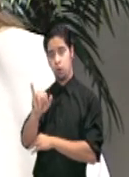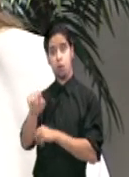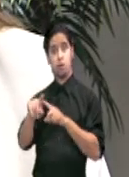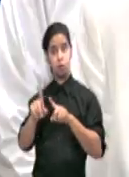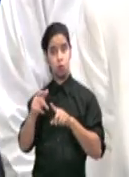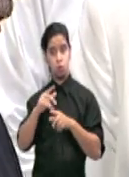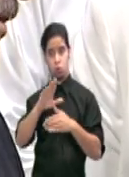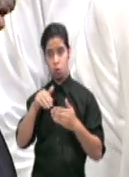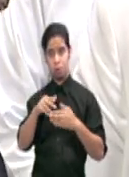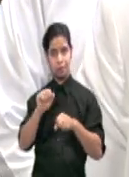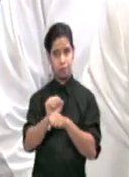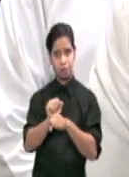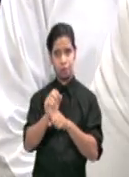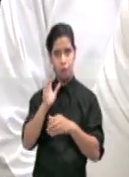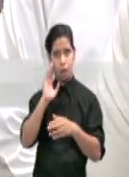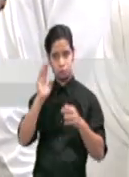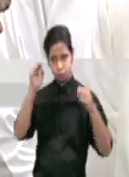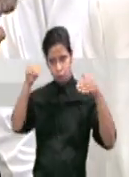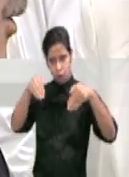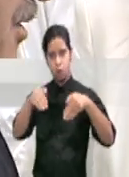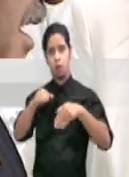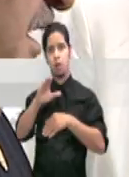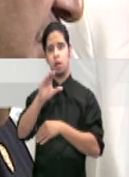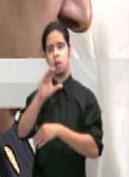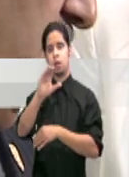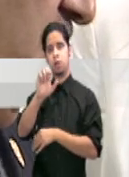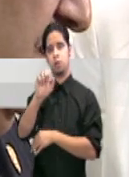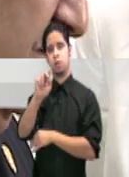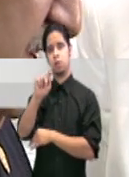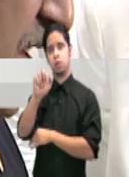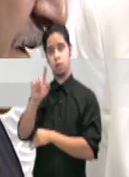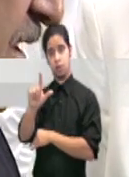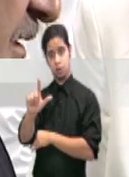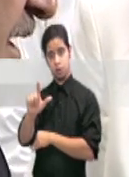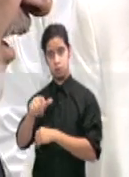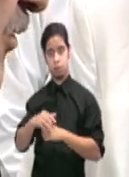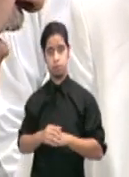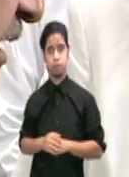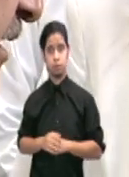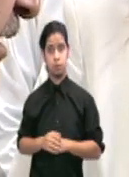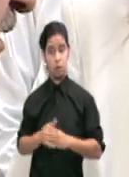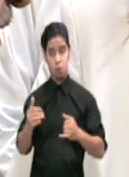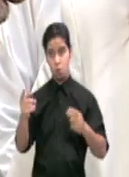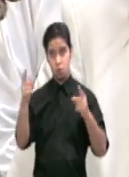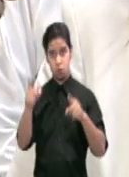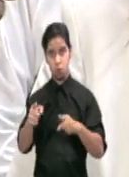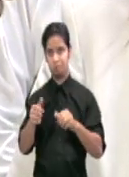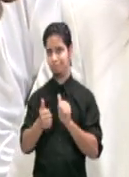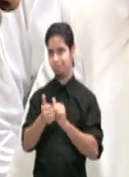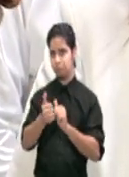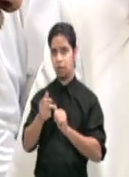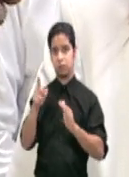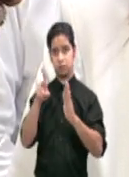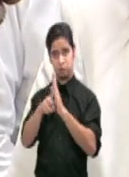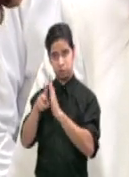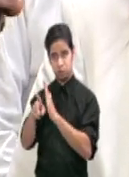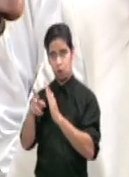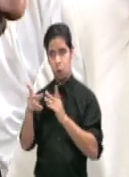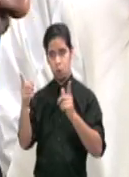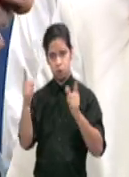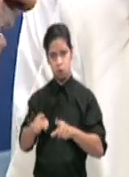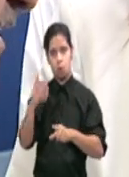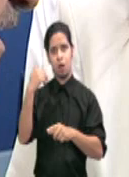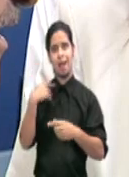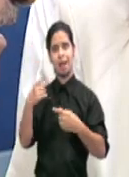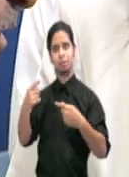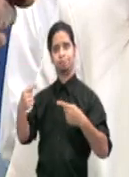La Central. Bueno, lo que sucede es que los últimos asesinatos que han habido se debe a una guerra por el control de unos puntos de droga